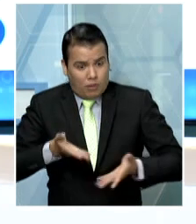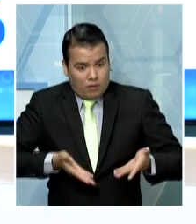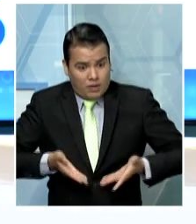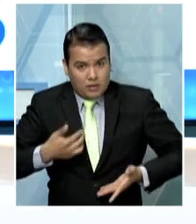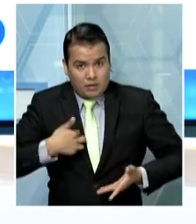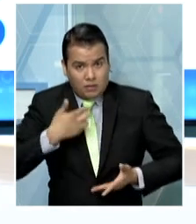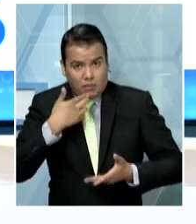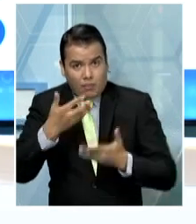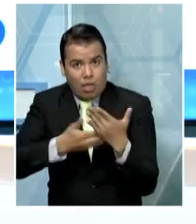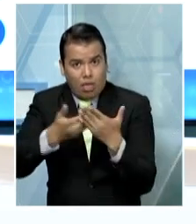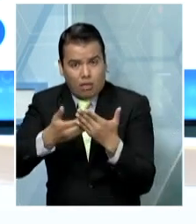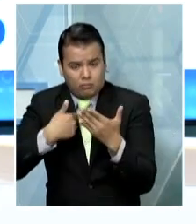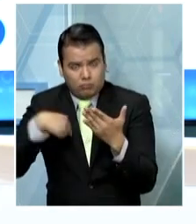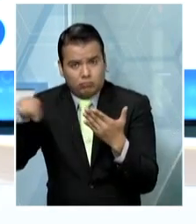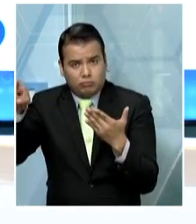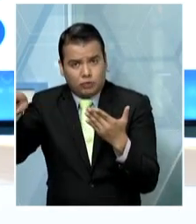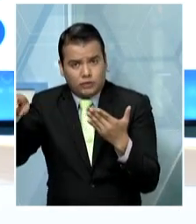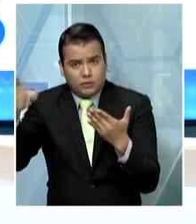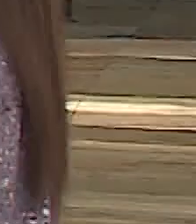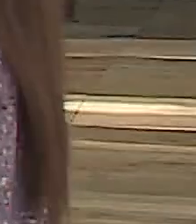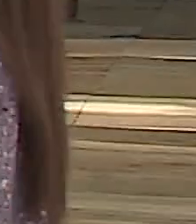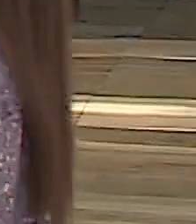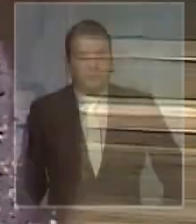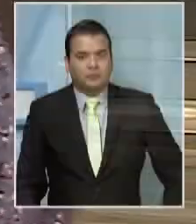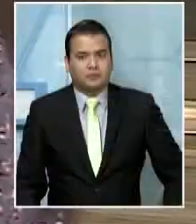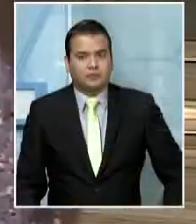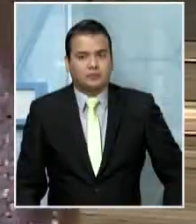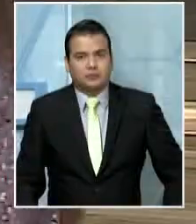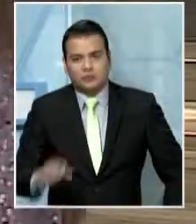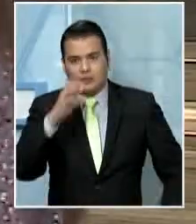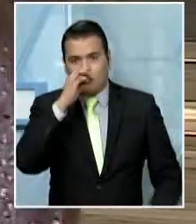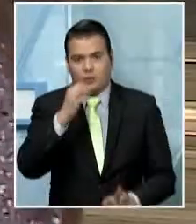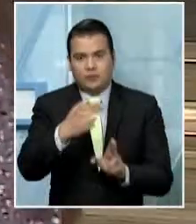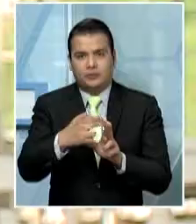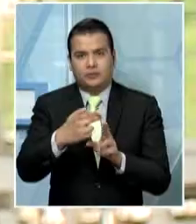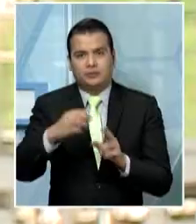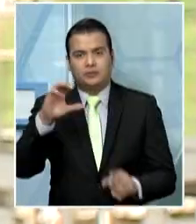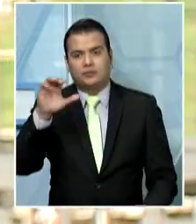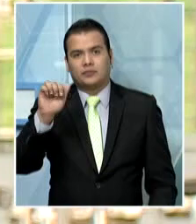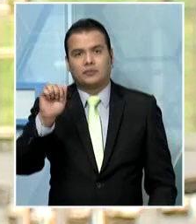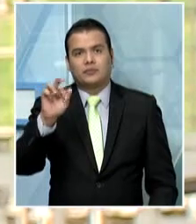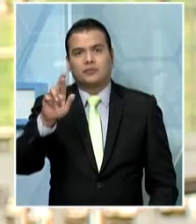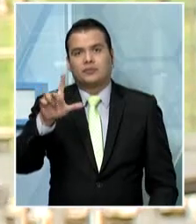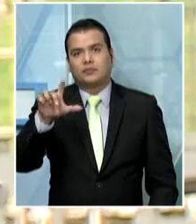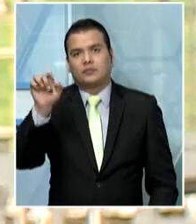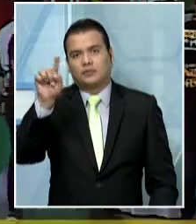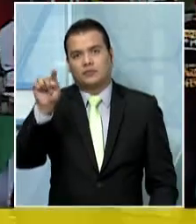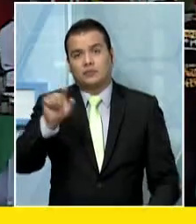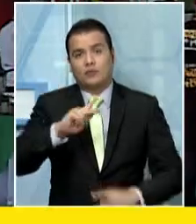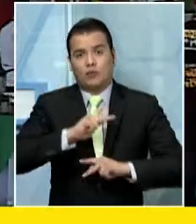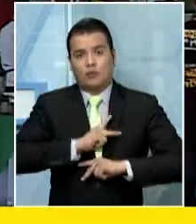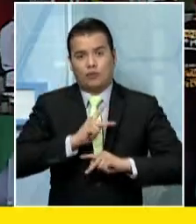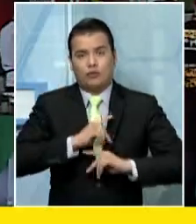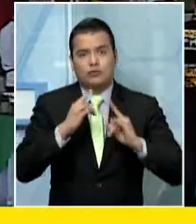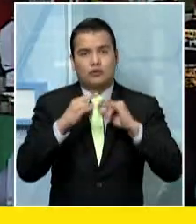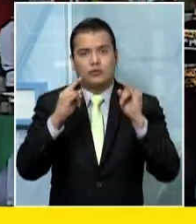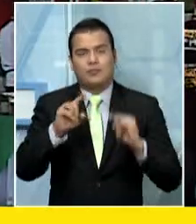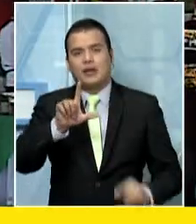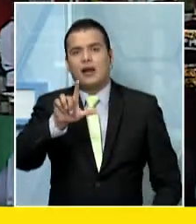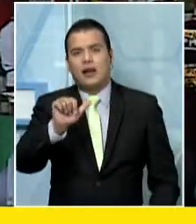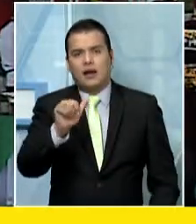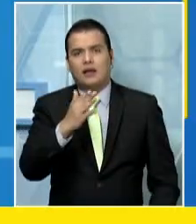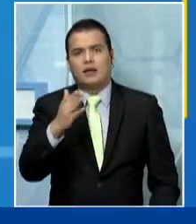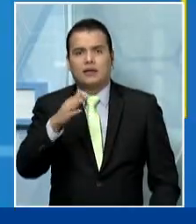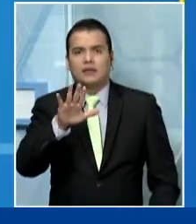no es necesario solicitar permisos a la alcaldía. Carlos Paz, empresario de la Carpa La 50, aseguró que tiene todos los permisos para